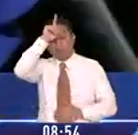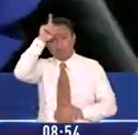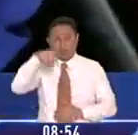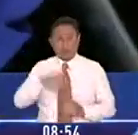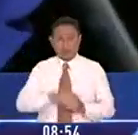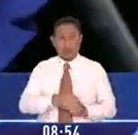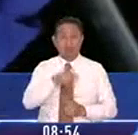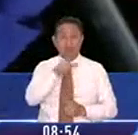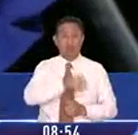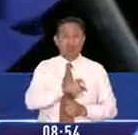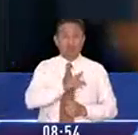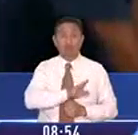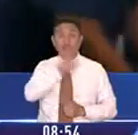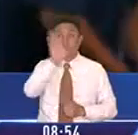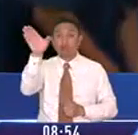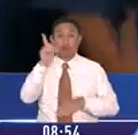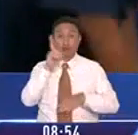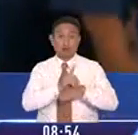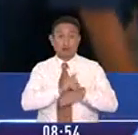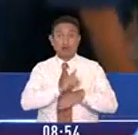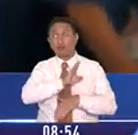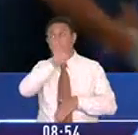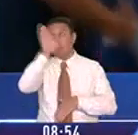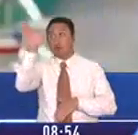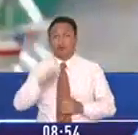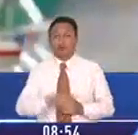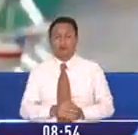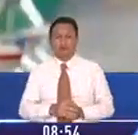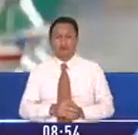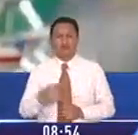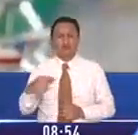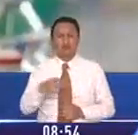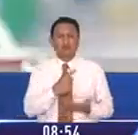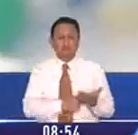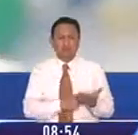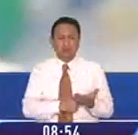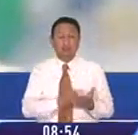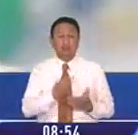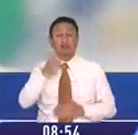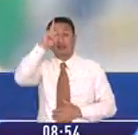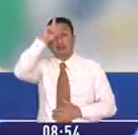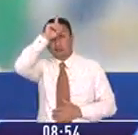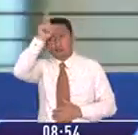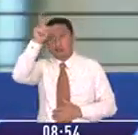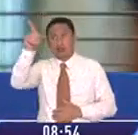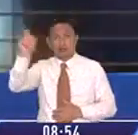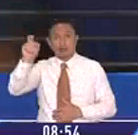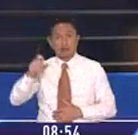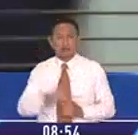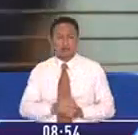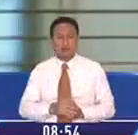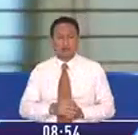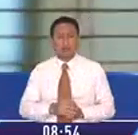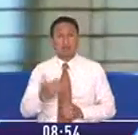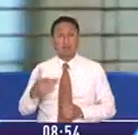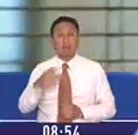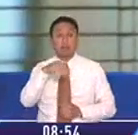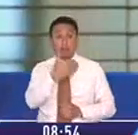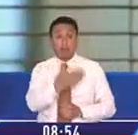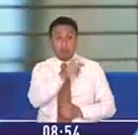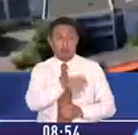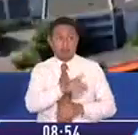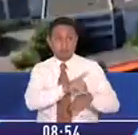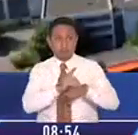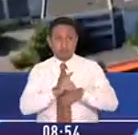más atractivos para muchos médicos ecuatorianos. Y si lo analizamos, este país europeo tiene la necesidad de traer talento de fuera,